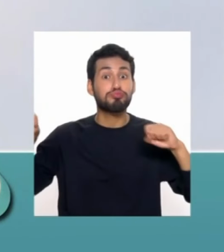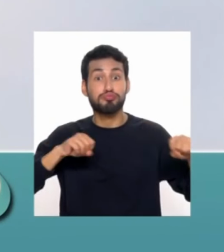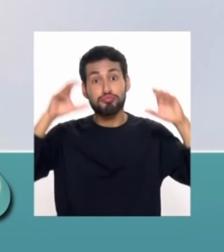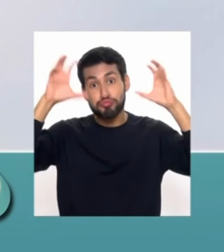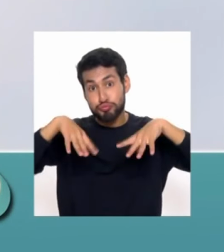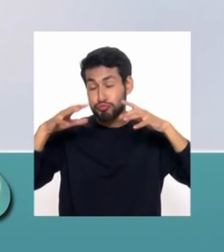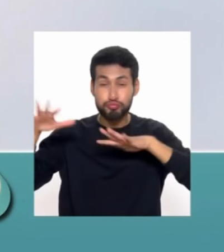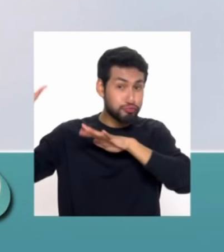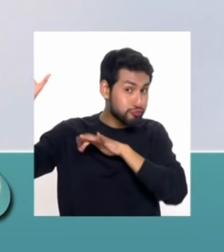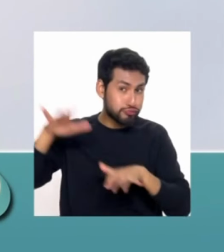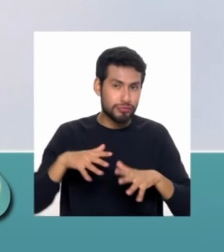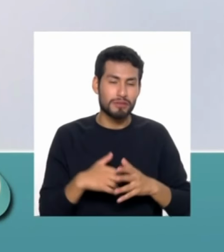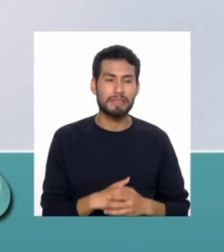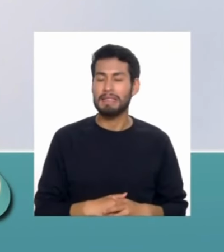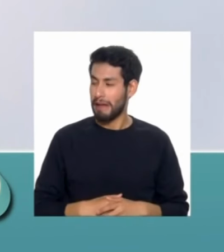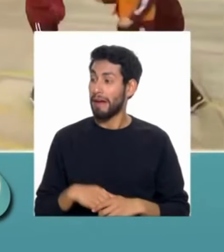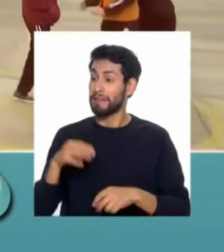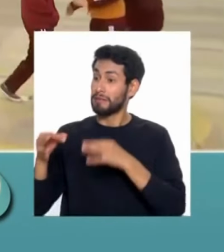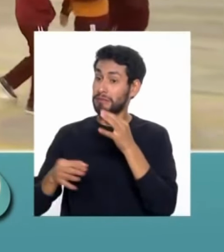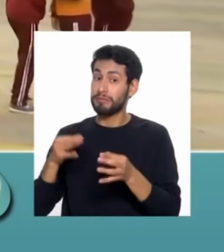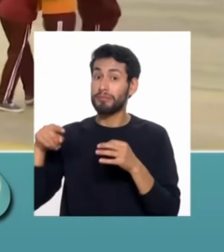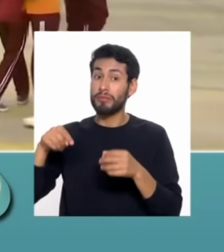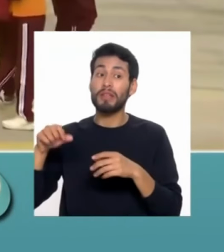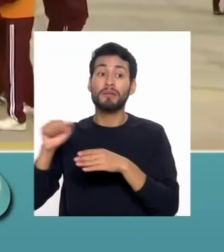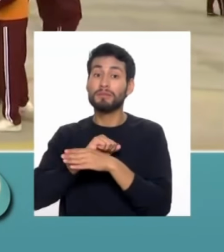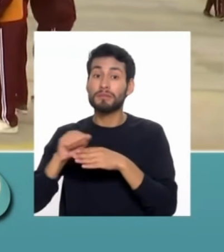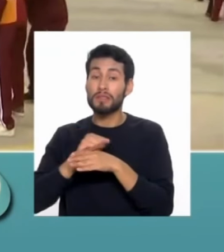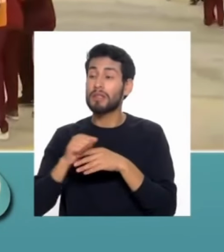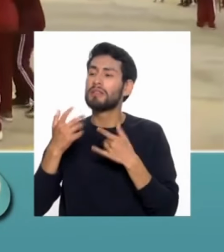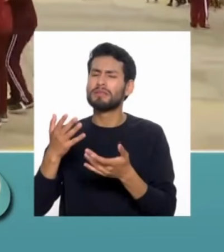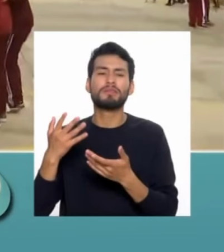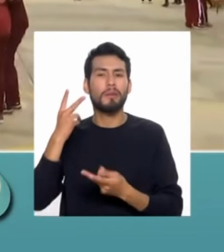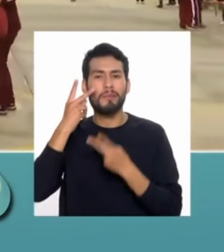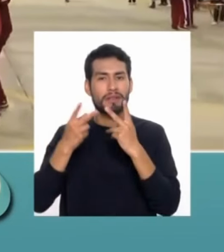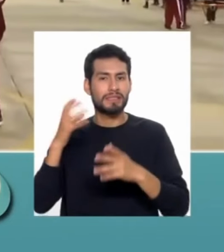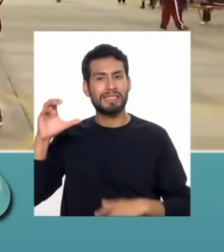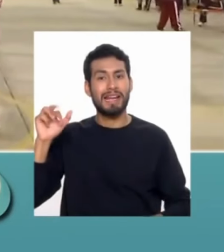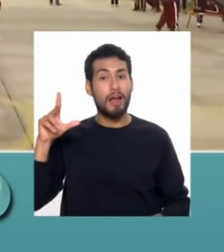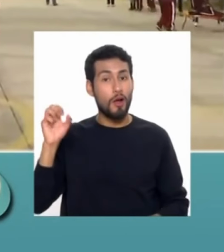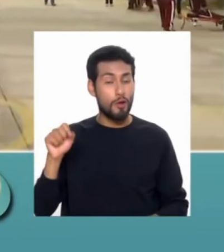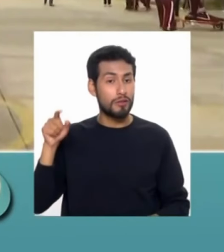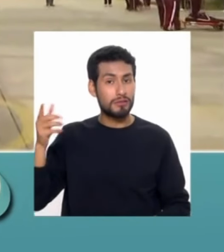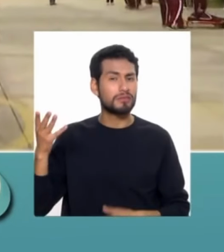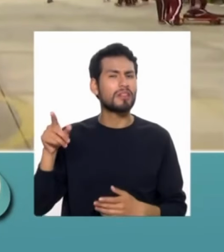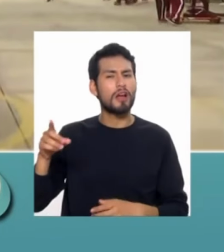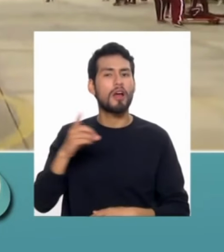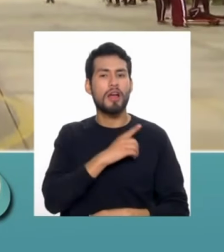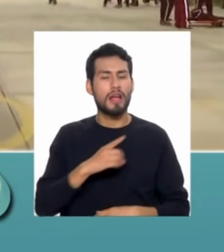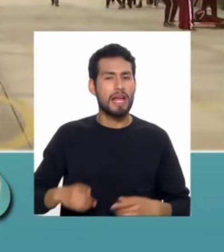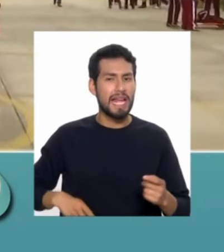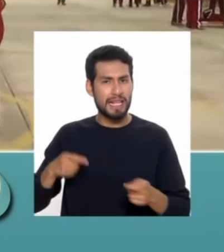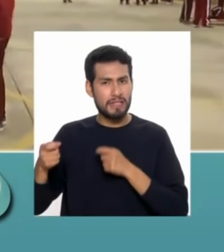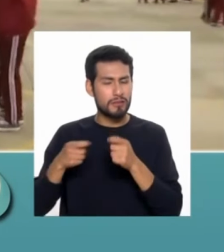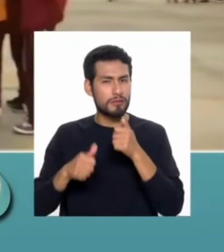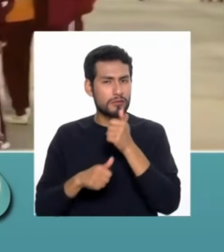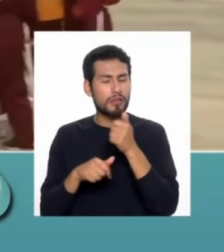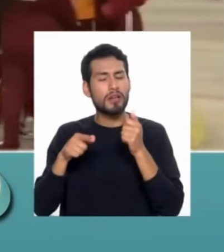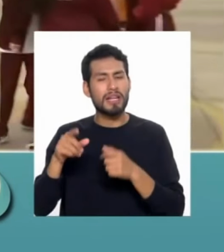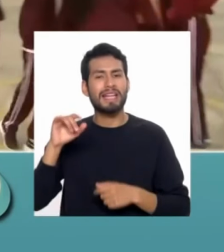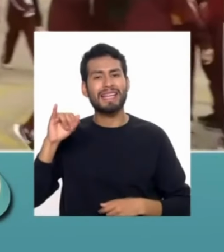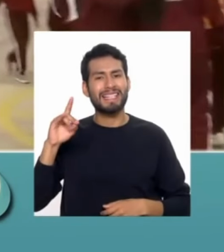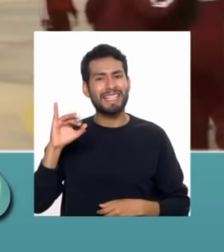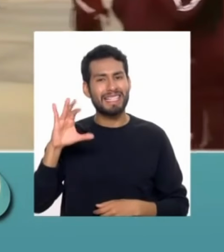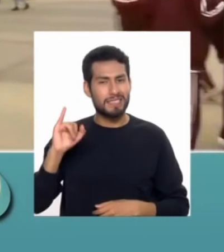nuestro país. Y para explicarnos sobre este simulacro nos visita Carlos Pichilingüe, subdirector de preparación del